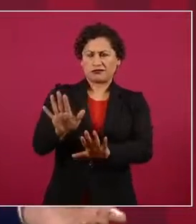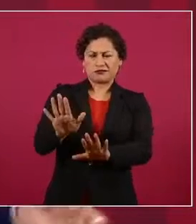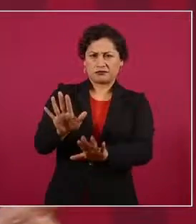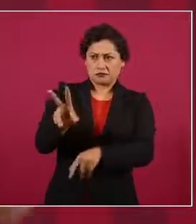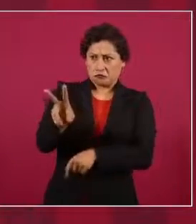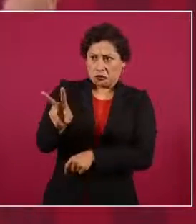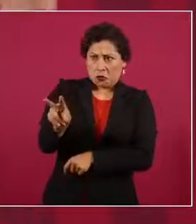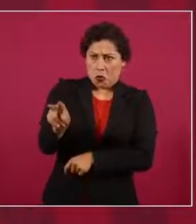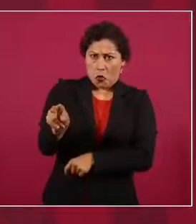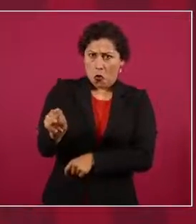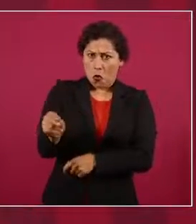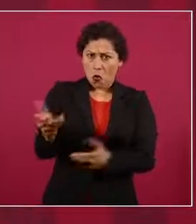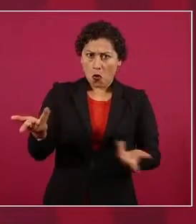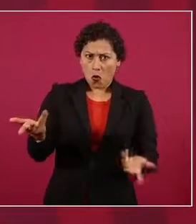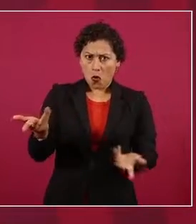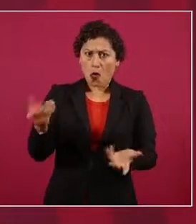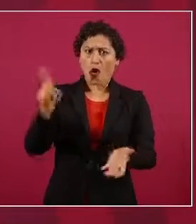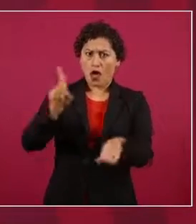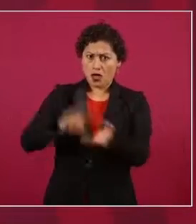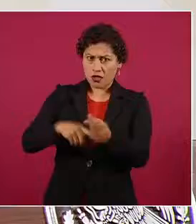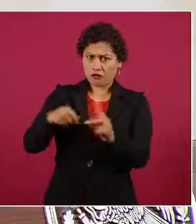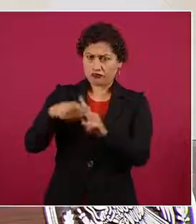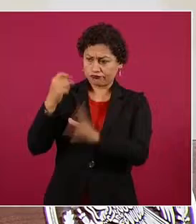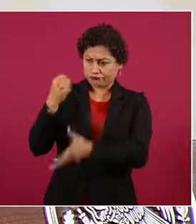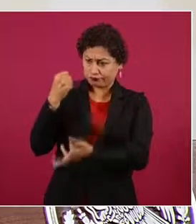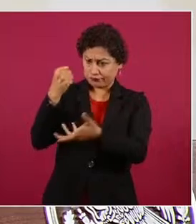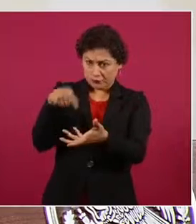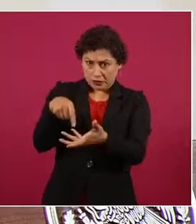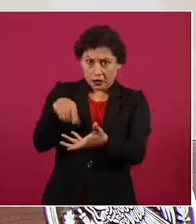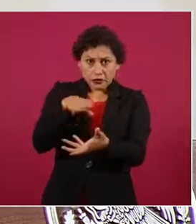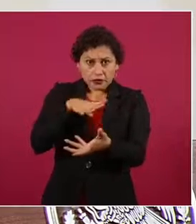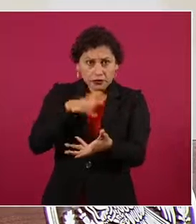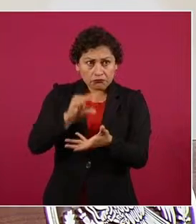no, están en el presupuesto.